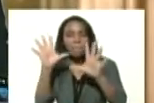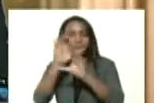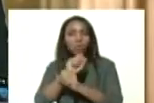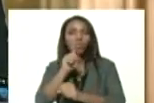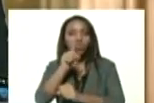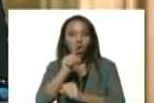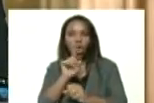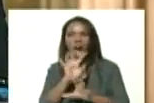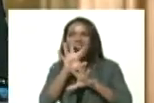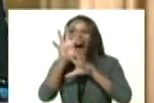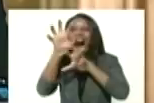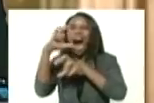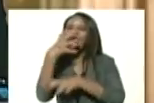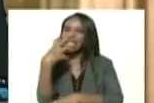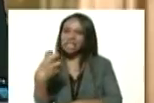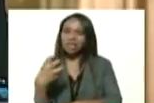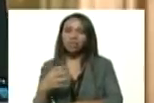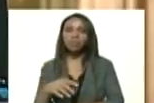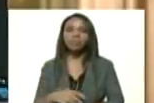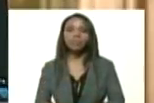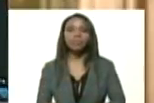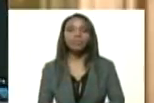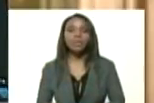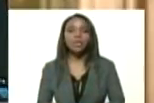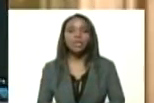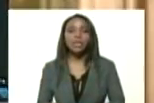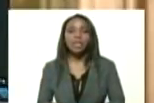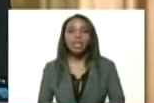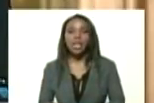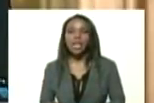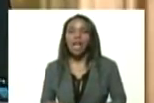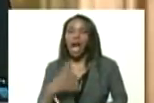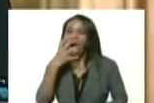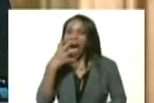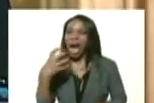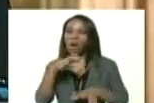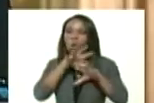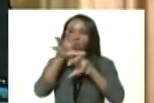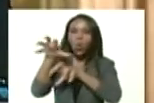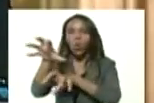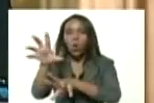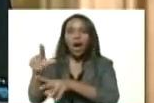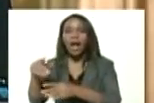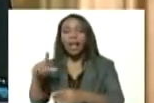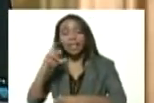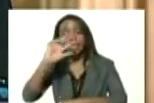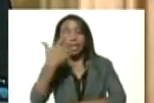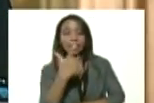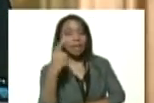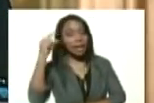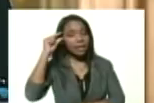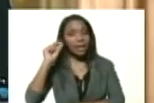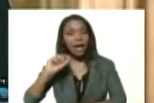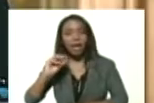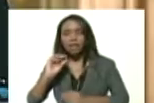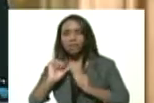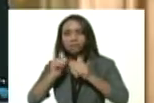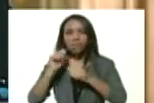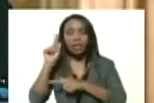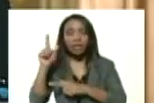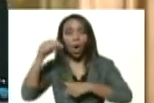dragón el dragón zar en el día más oscuro para el tercer día reverdecer o sea hoy